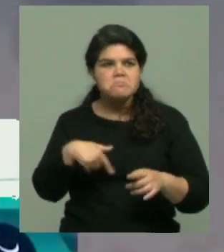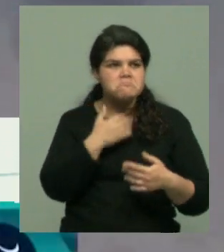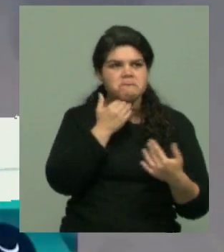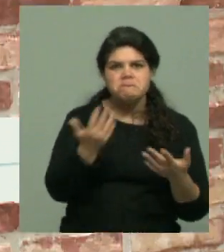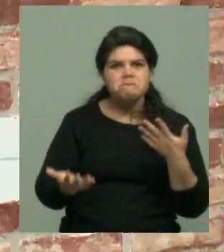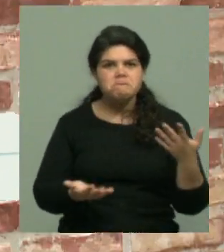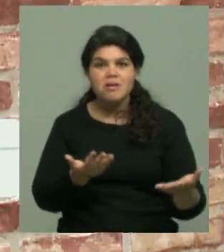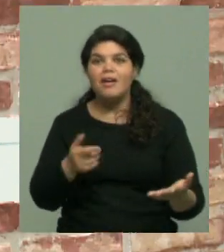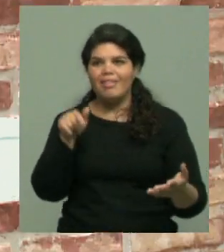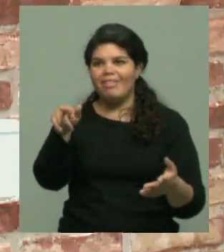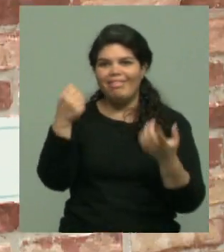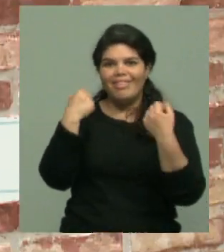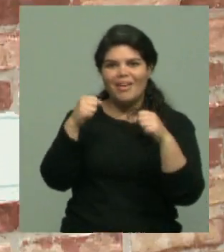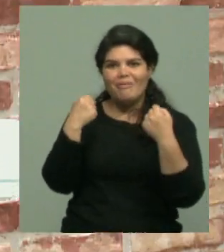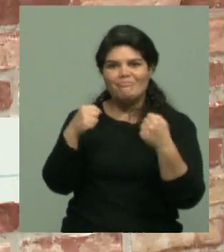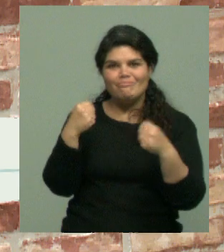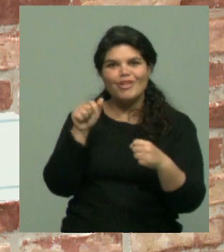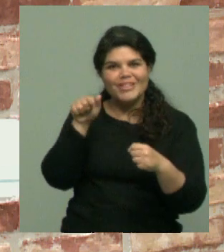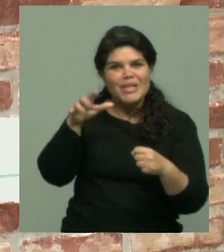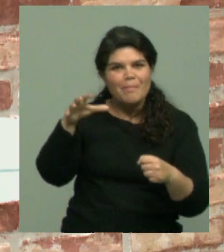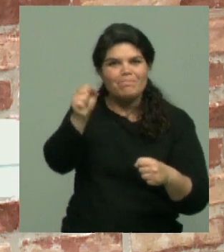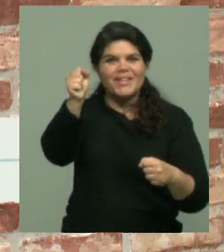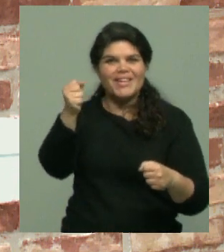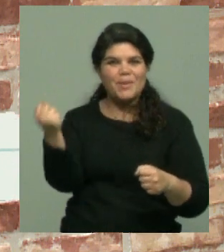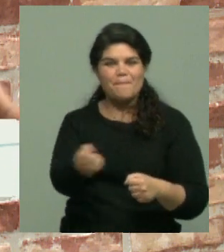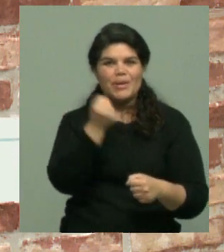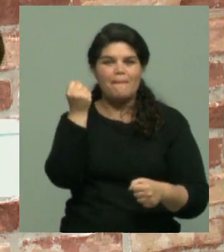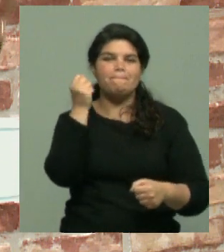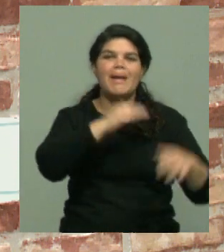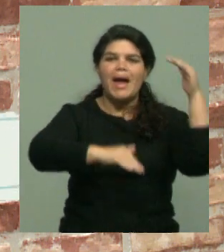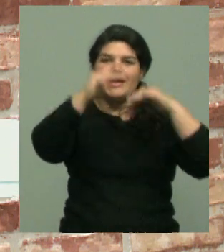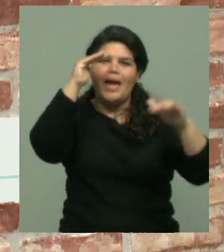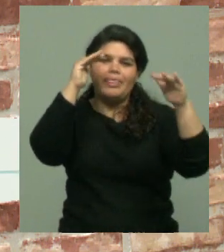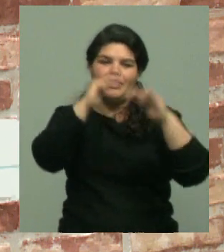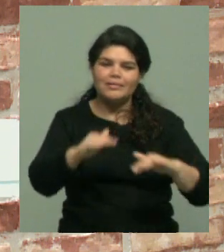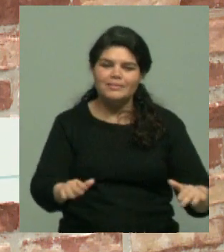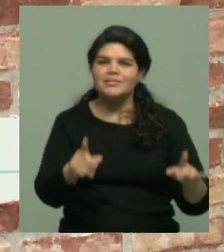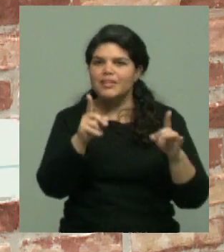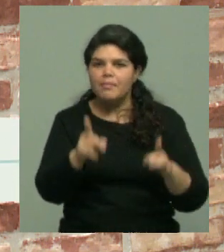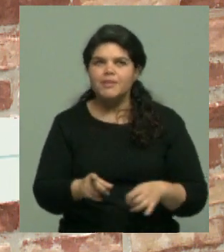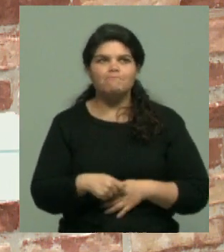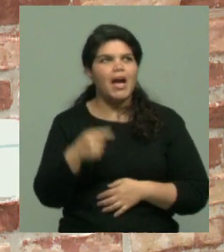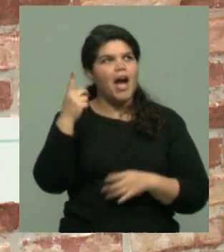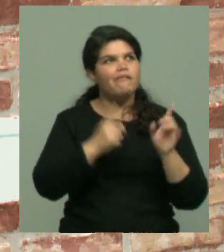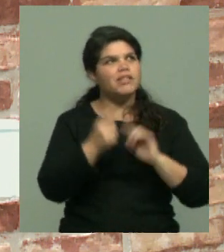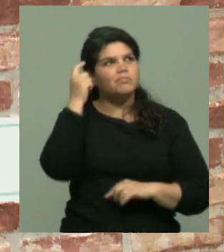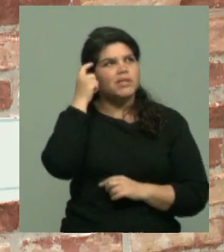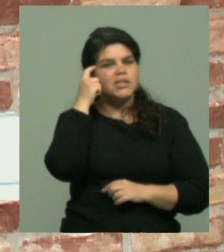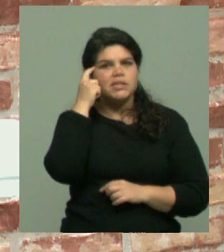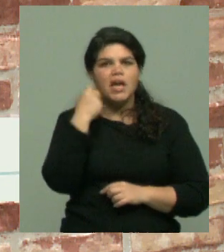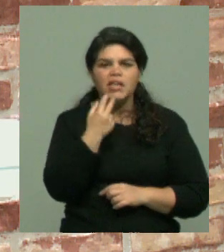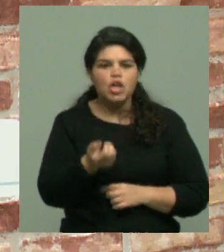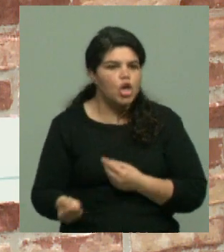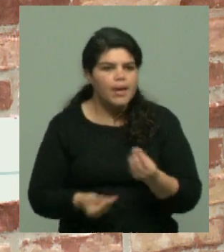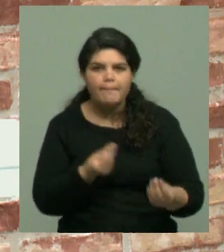para cualquiera, digo, para los más chicos, para los más grandes, para todos, pero digo, por ahí cuando tenemos hijos chicos y decimos qué hacemos con nuestros chicos porque están todo el día frente a la pantalla,